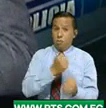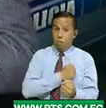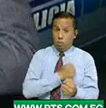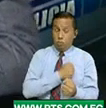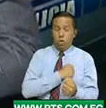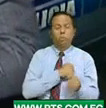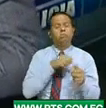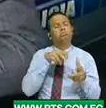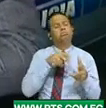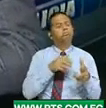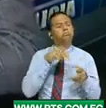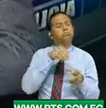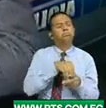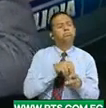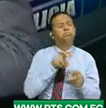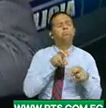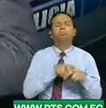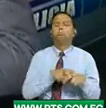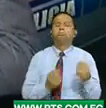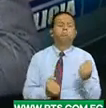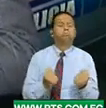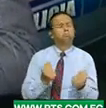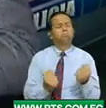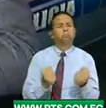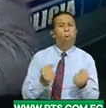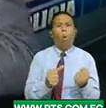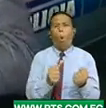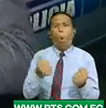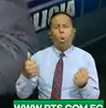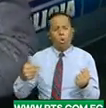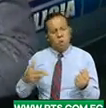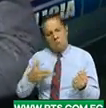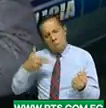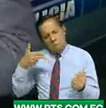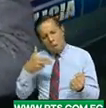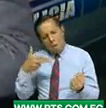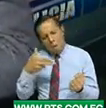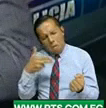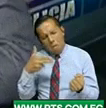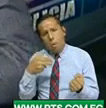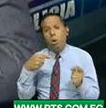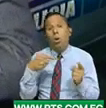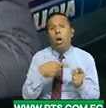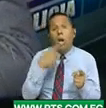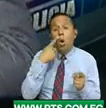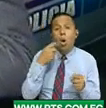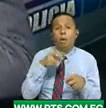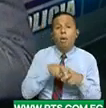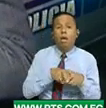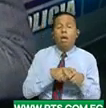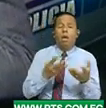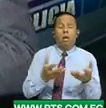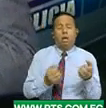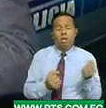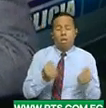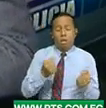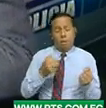interceptado y fue alcanzado más que nada por varios disparos, el cual el conductor del vehículo ajeno, pues